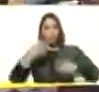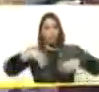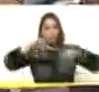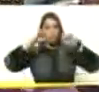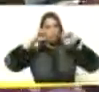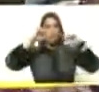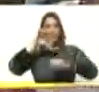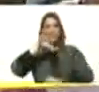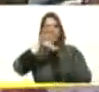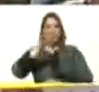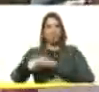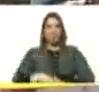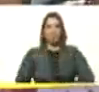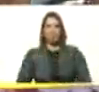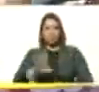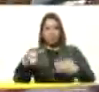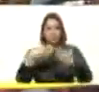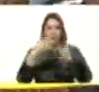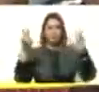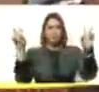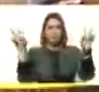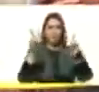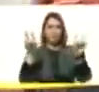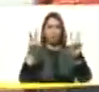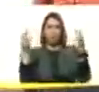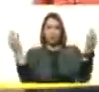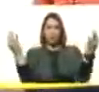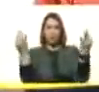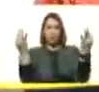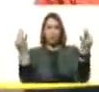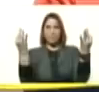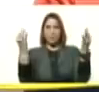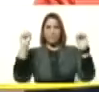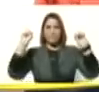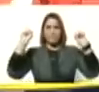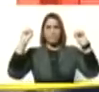patria! ¡Hasta la victoria siempre!